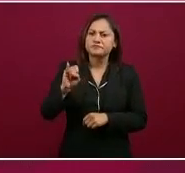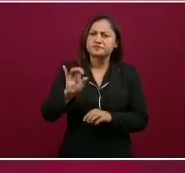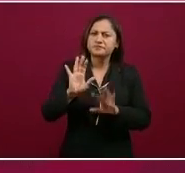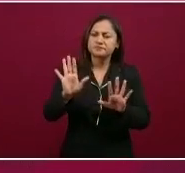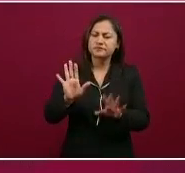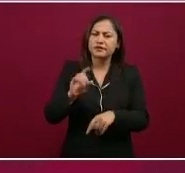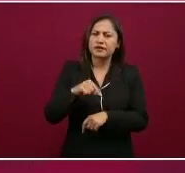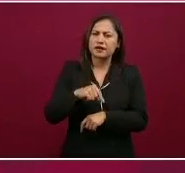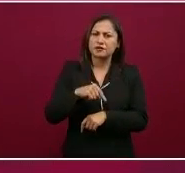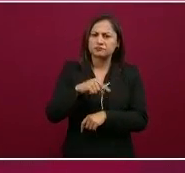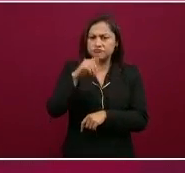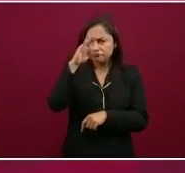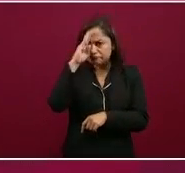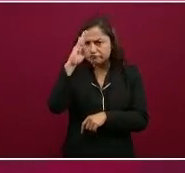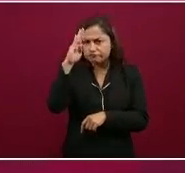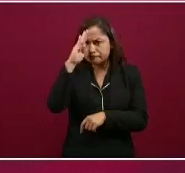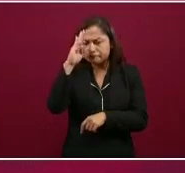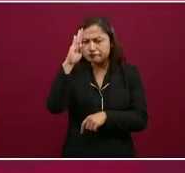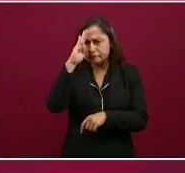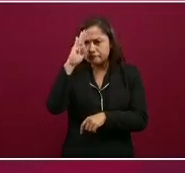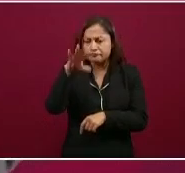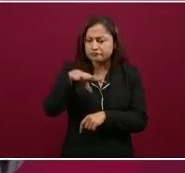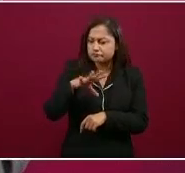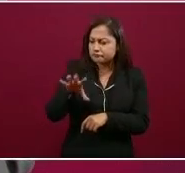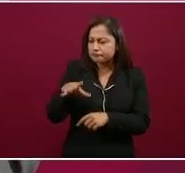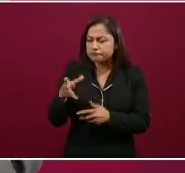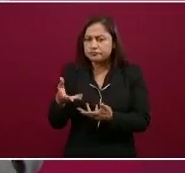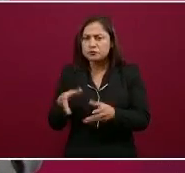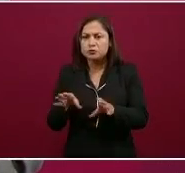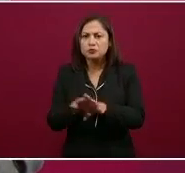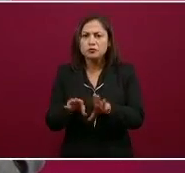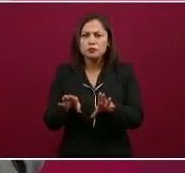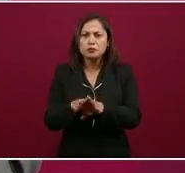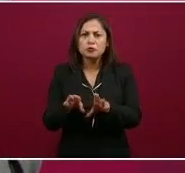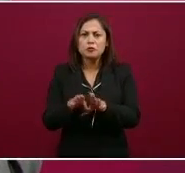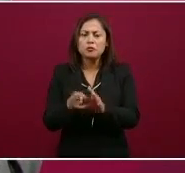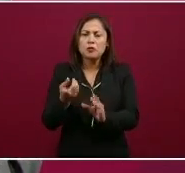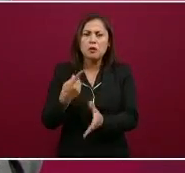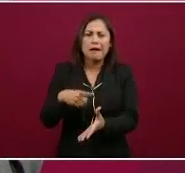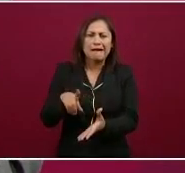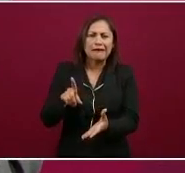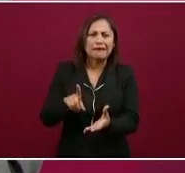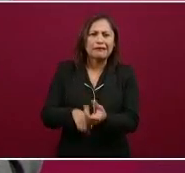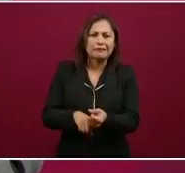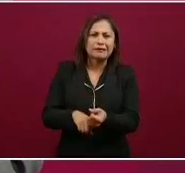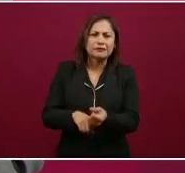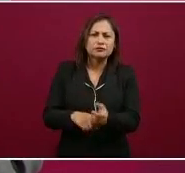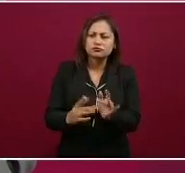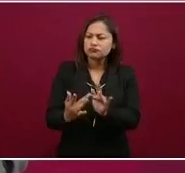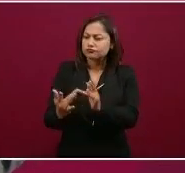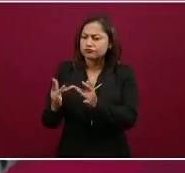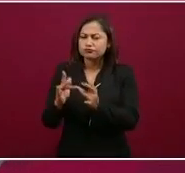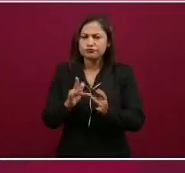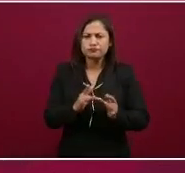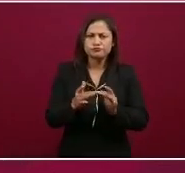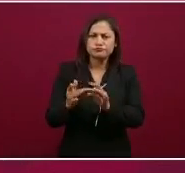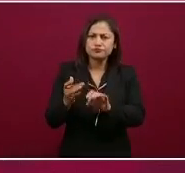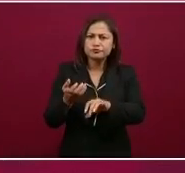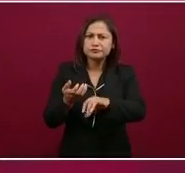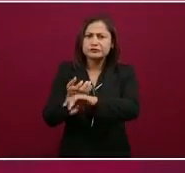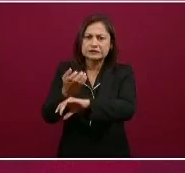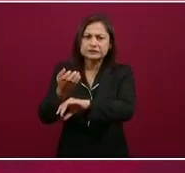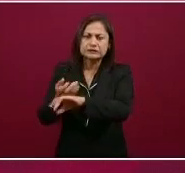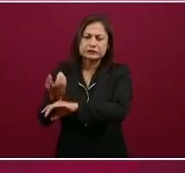buscando fortalecer las relaciones con los gobiernos locales.